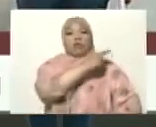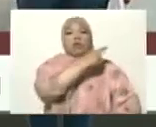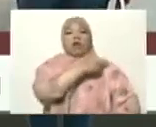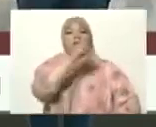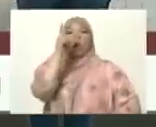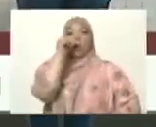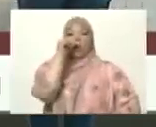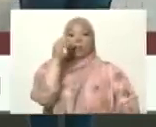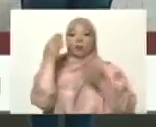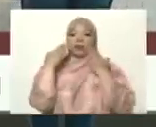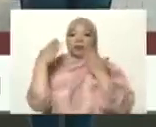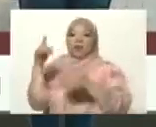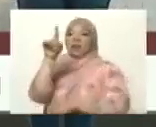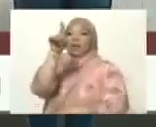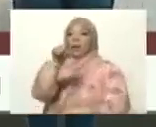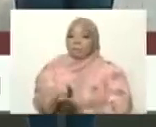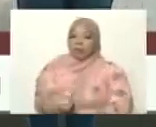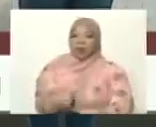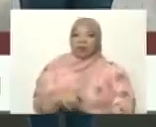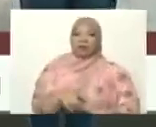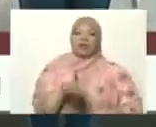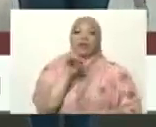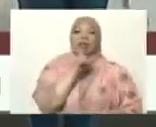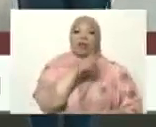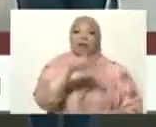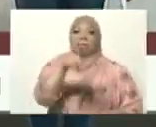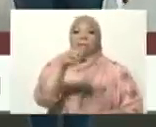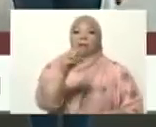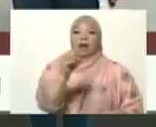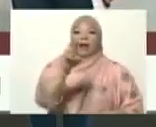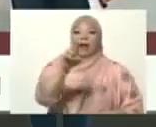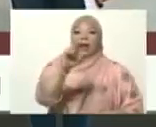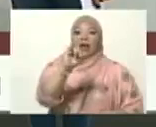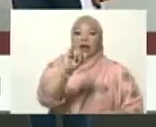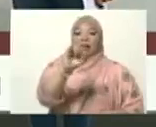López, quien está también dando inicio al